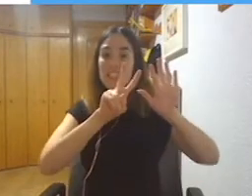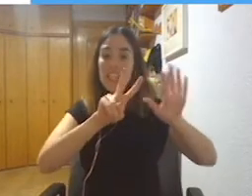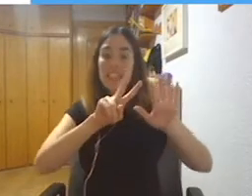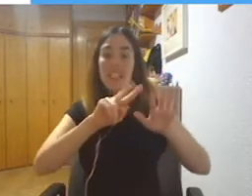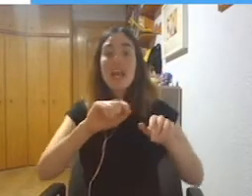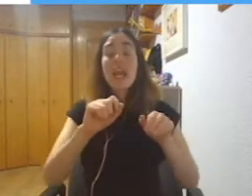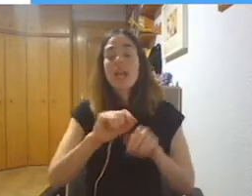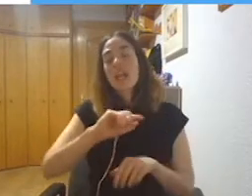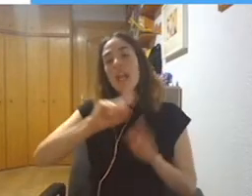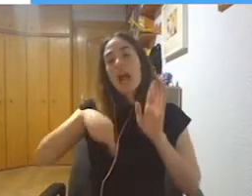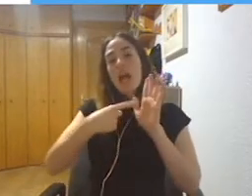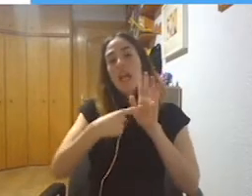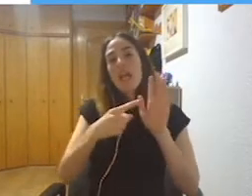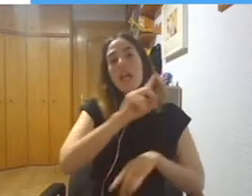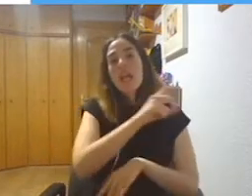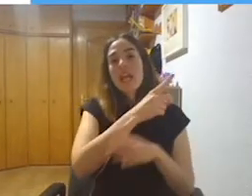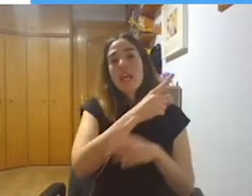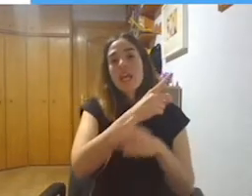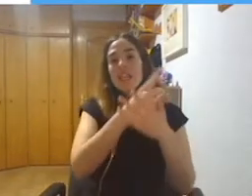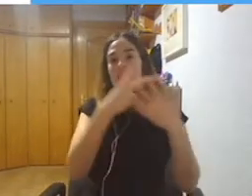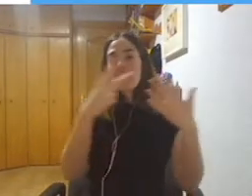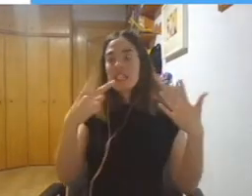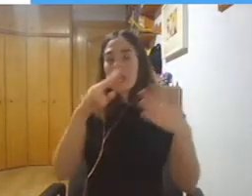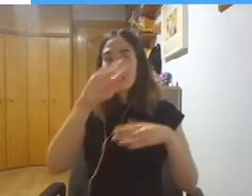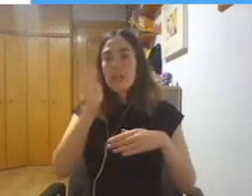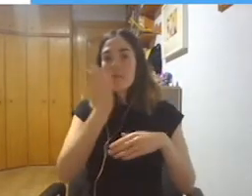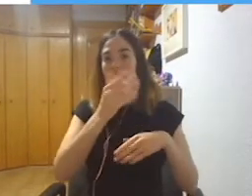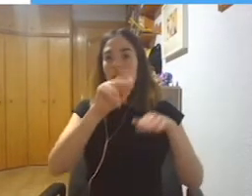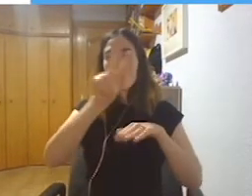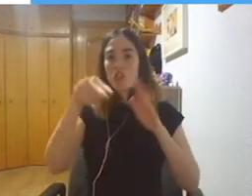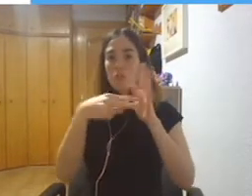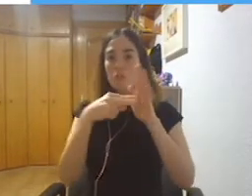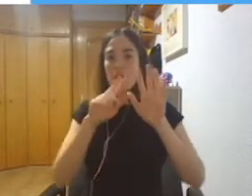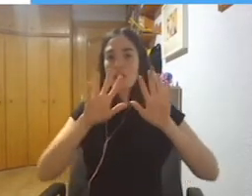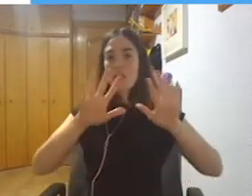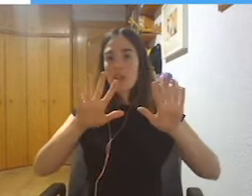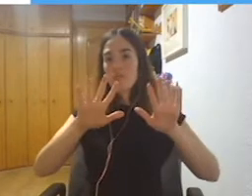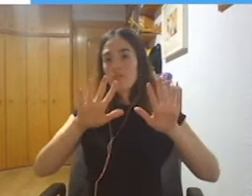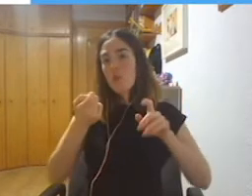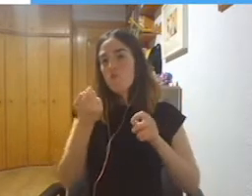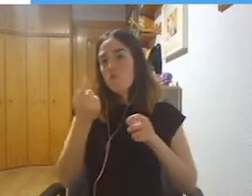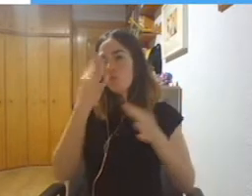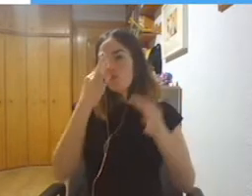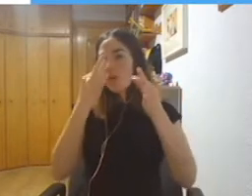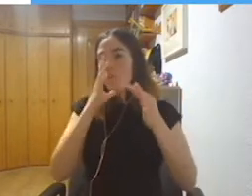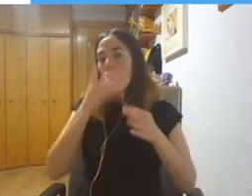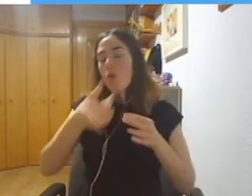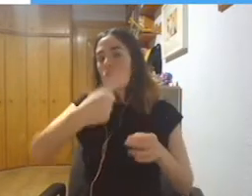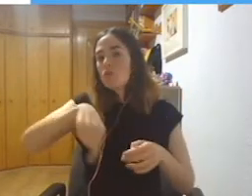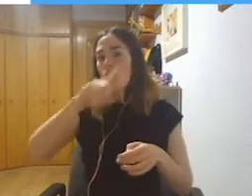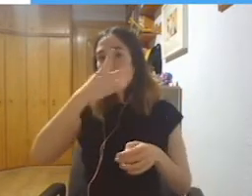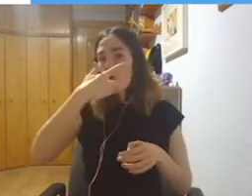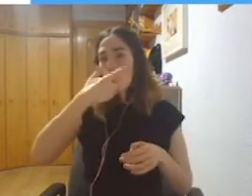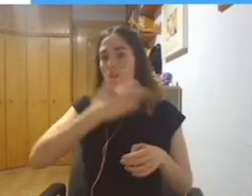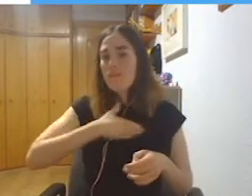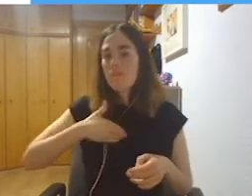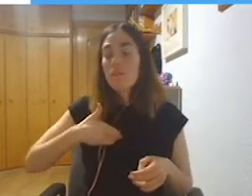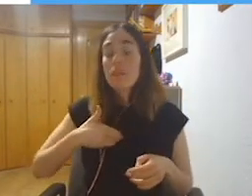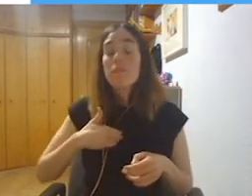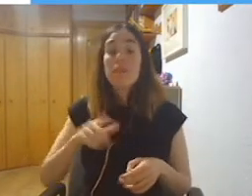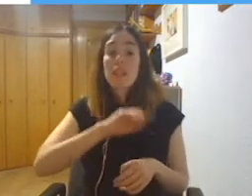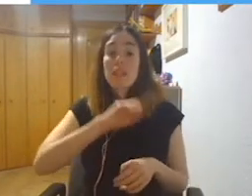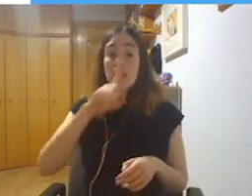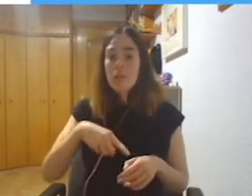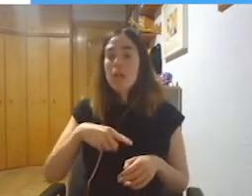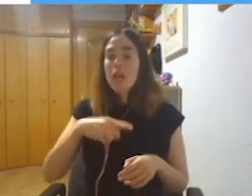como breve apunte por si lo quisierais tener más a vuestro alcance. Luego, por